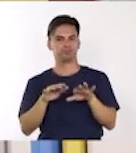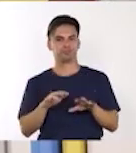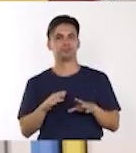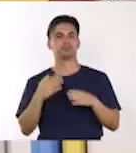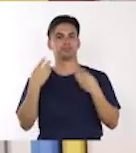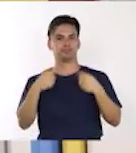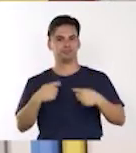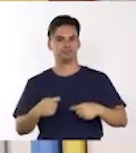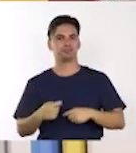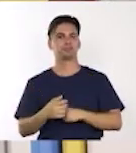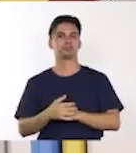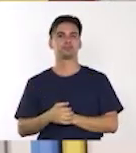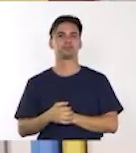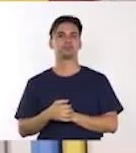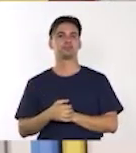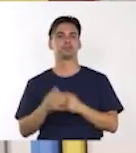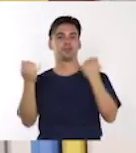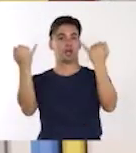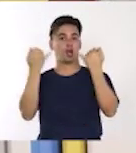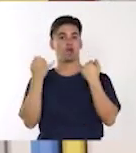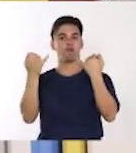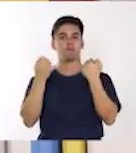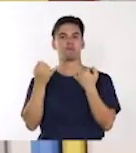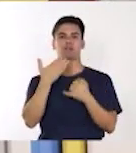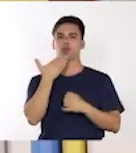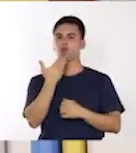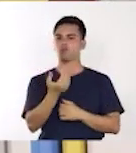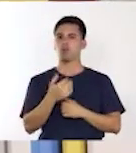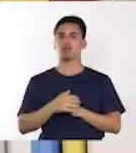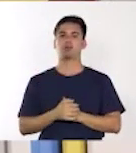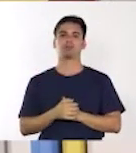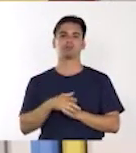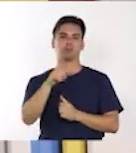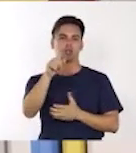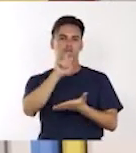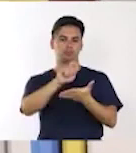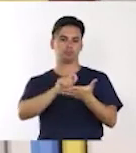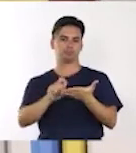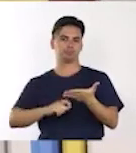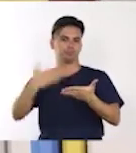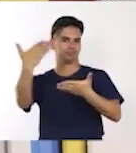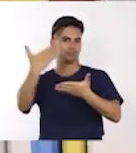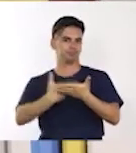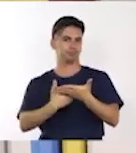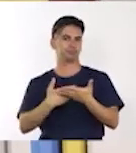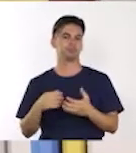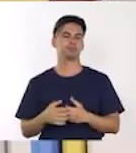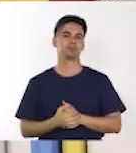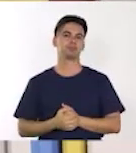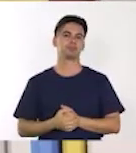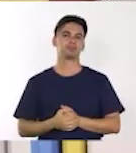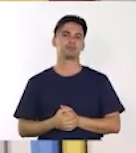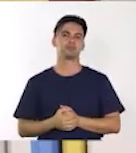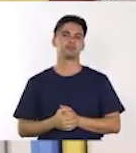allí van a encontrar muchísima información que va a ser de utilidad para estos